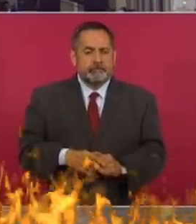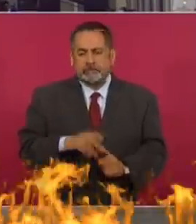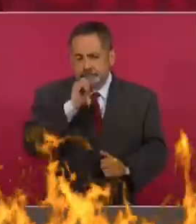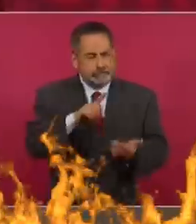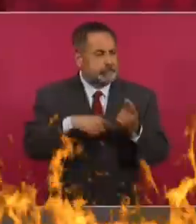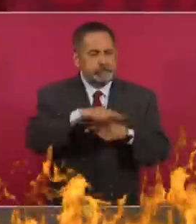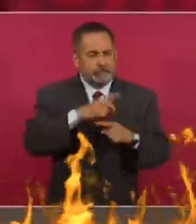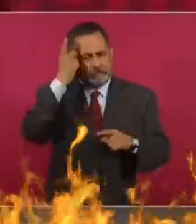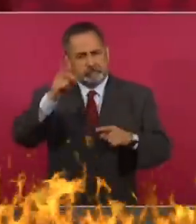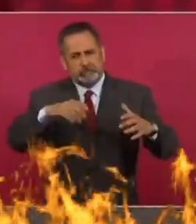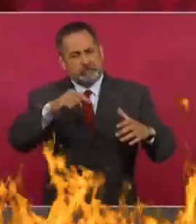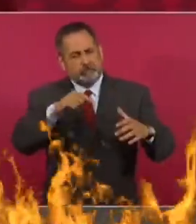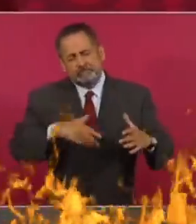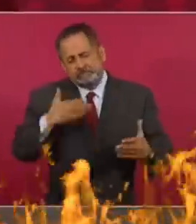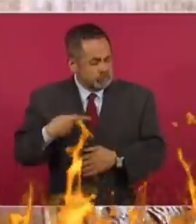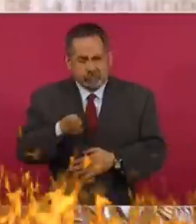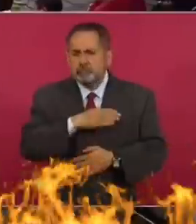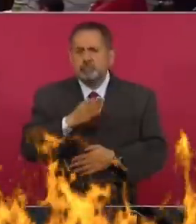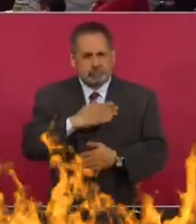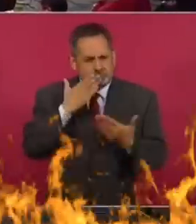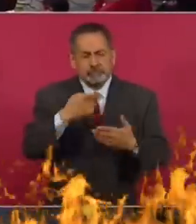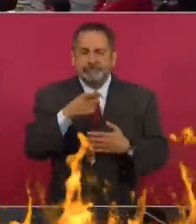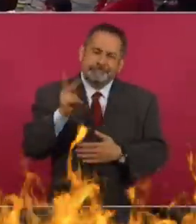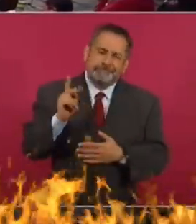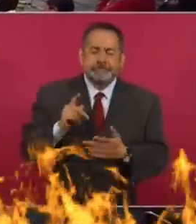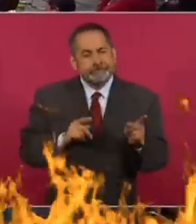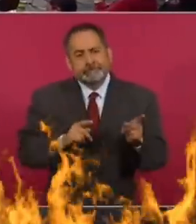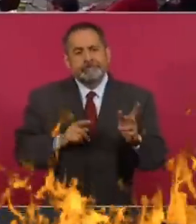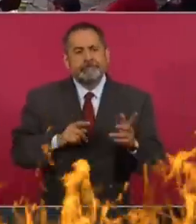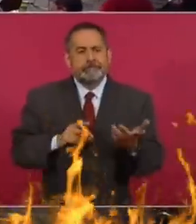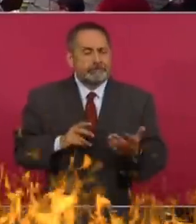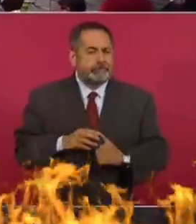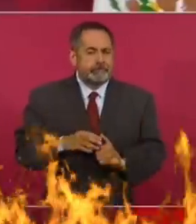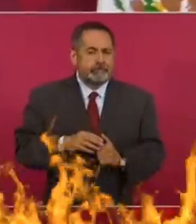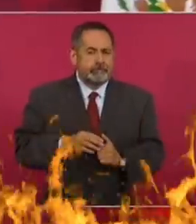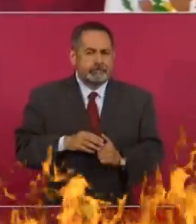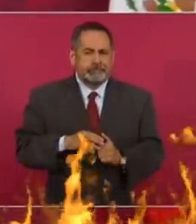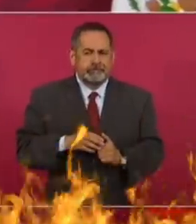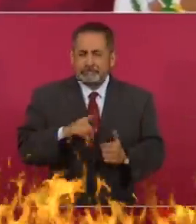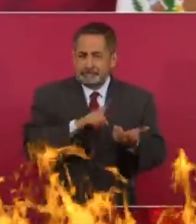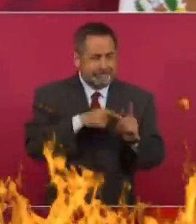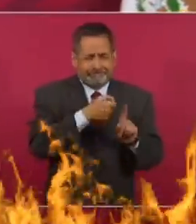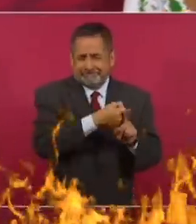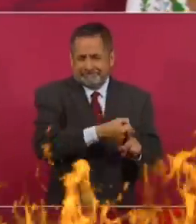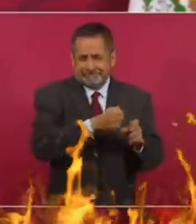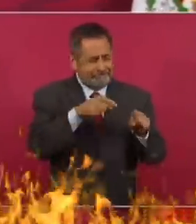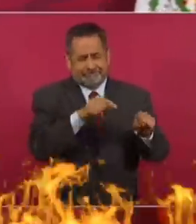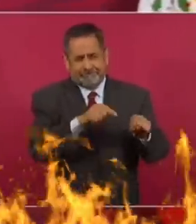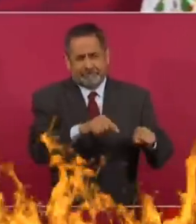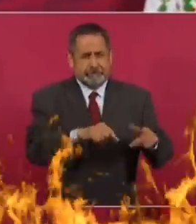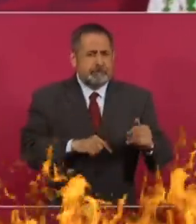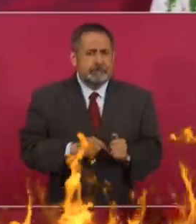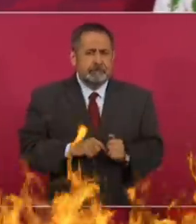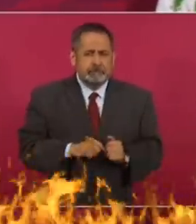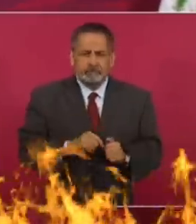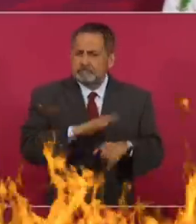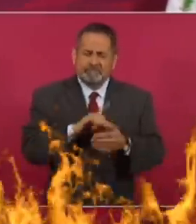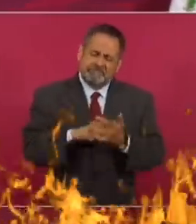los dueños muy amables, pero ahí es donde están los